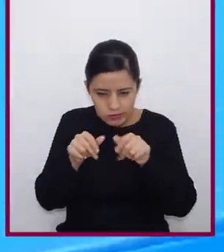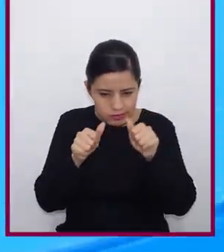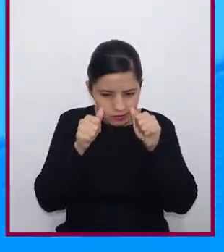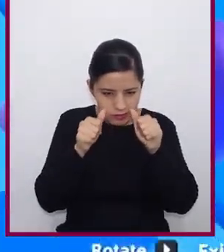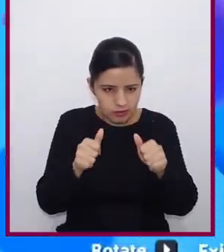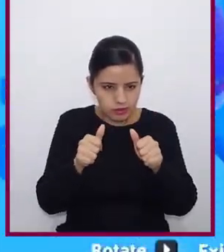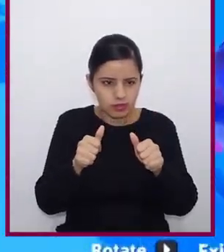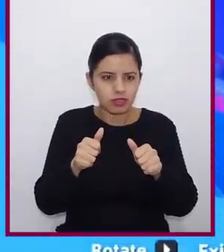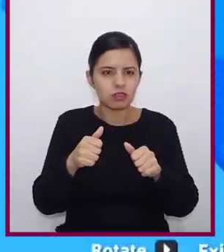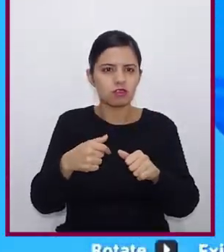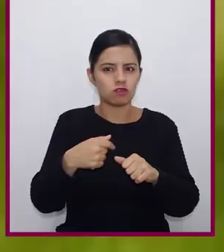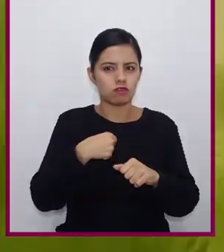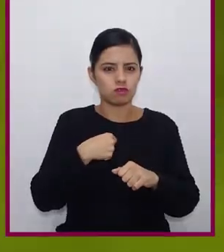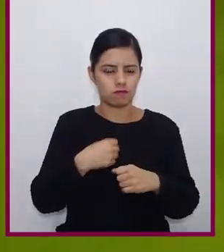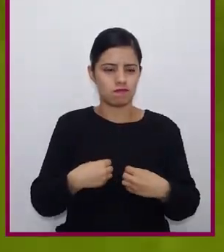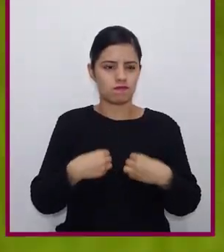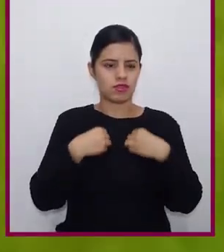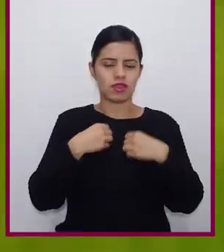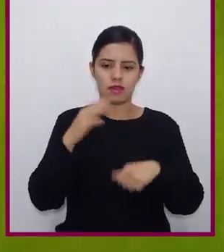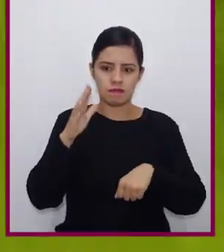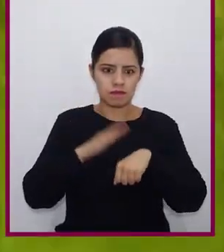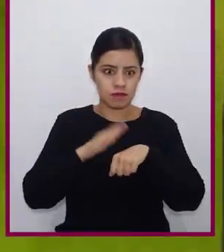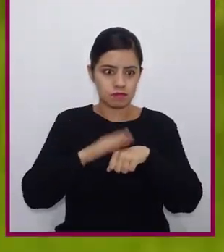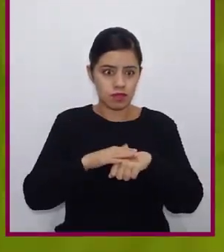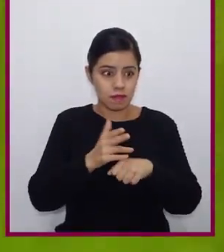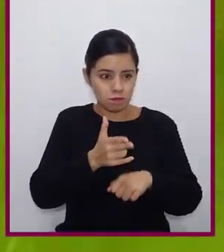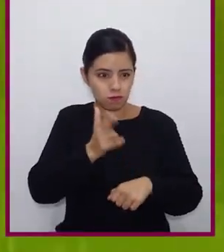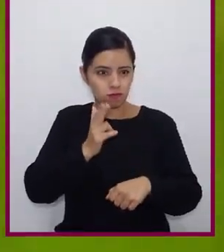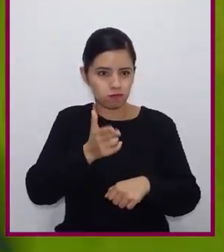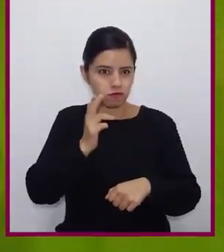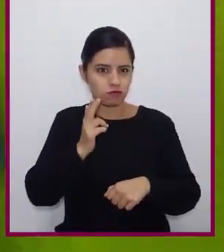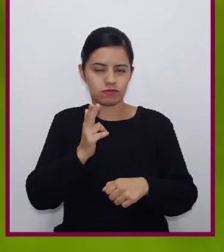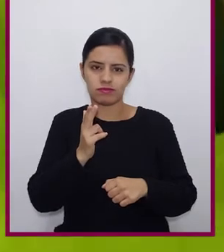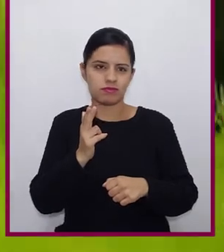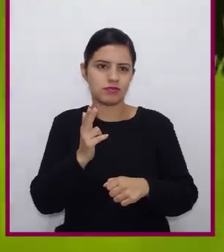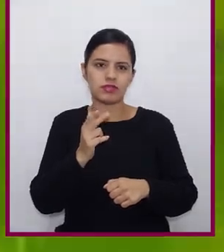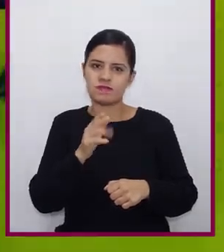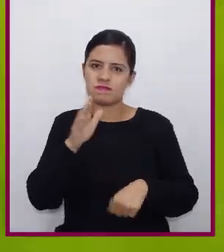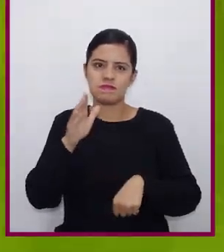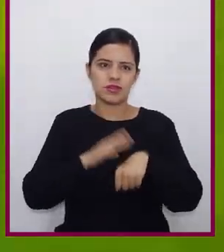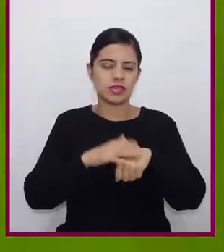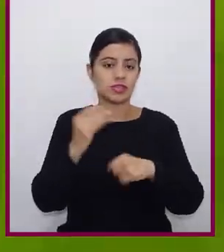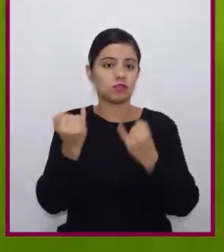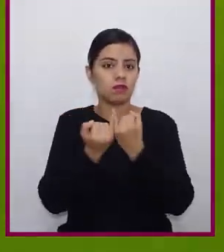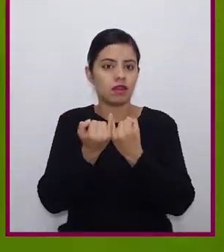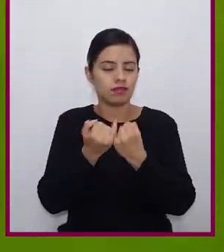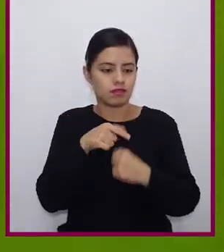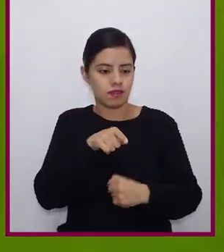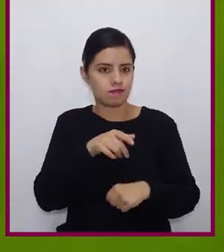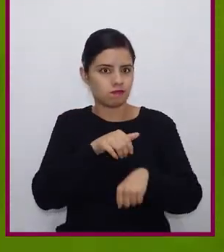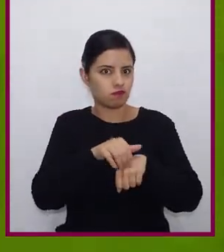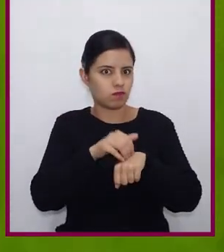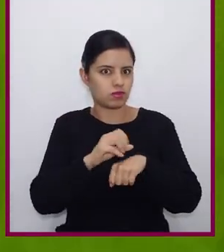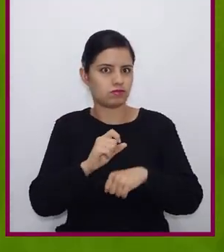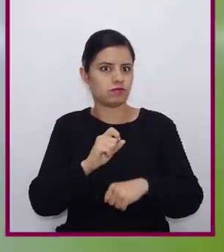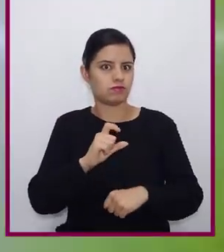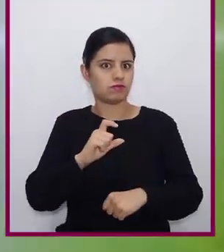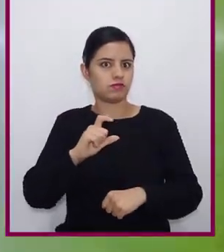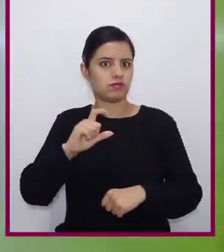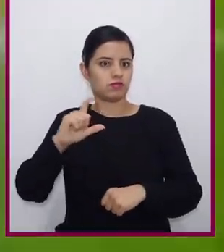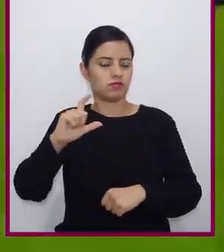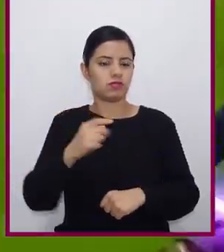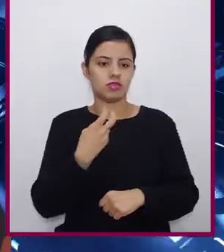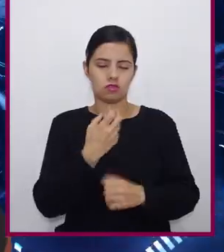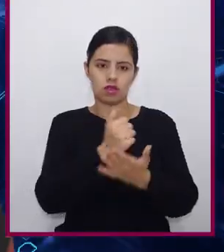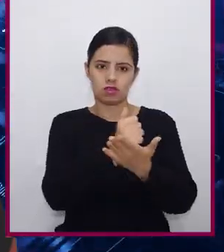a tener la mayor cantidad de vidas, que no se le acaben las balas y tener el puntaje más alto, enfrentar esos números variables y usarlos